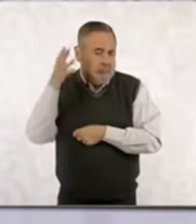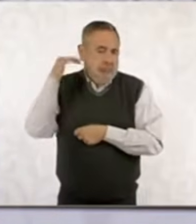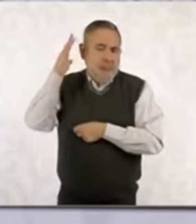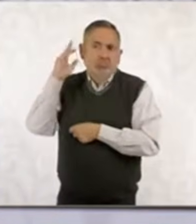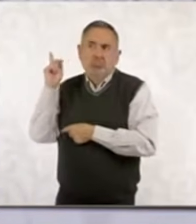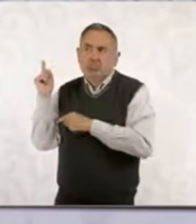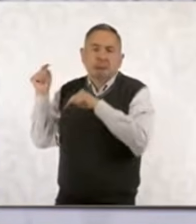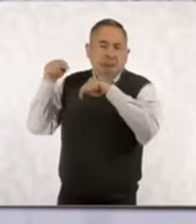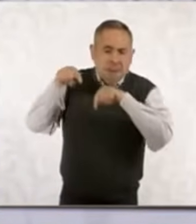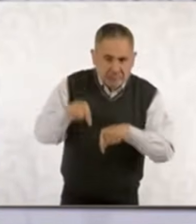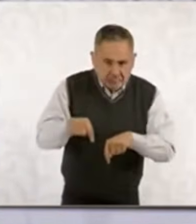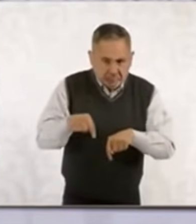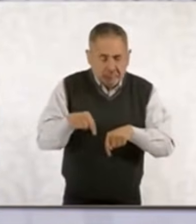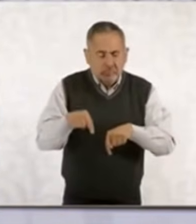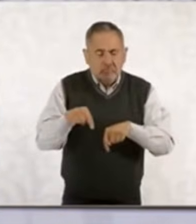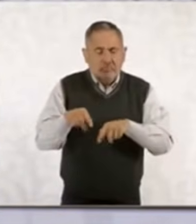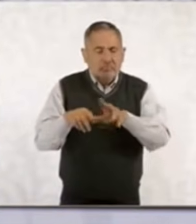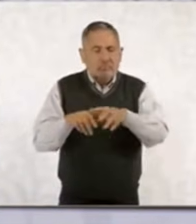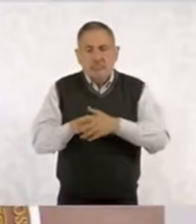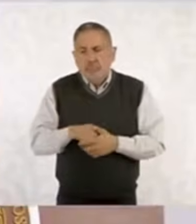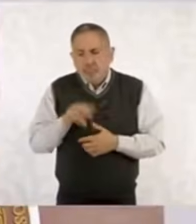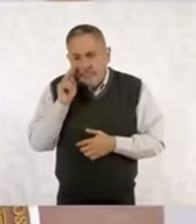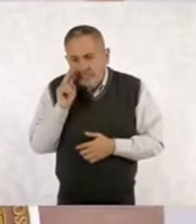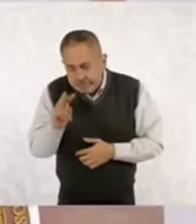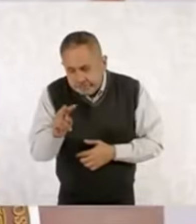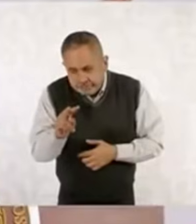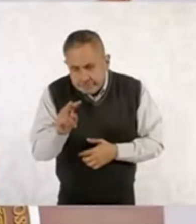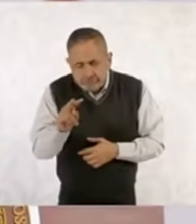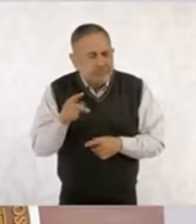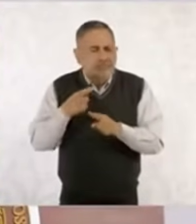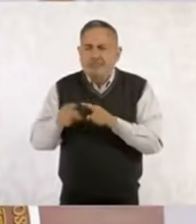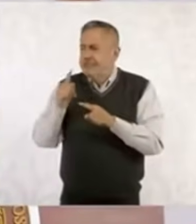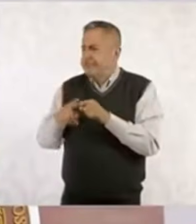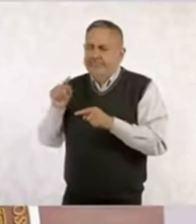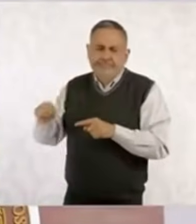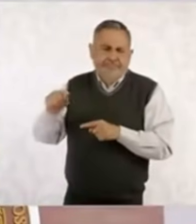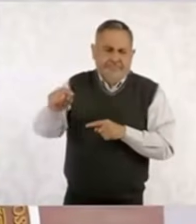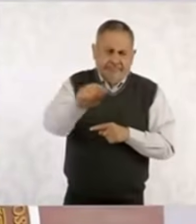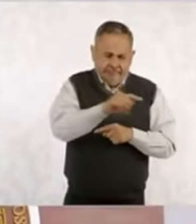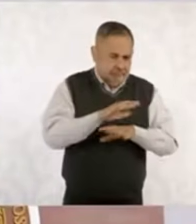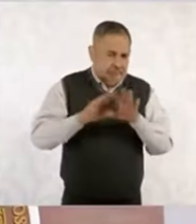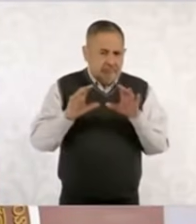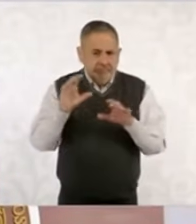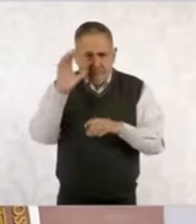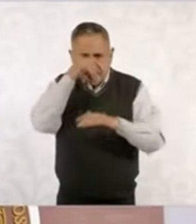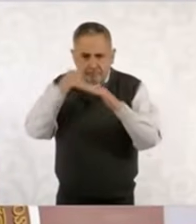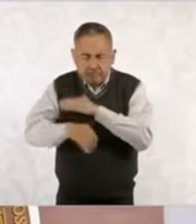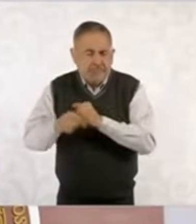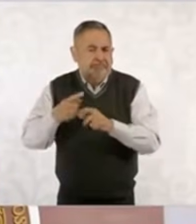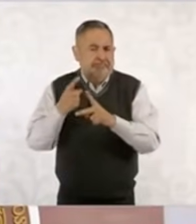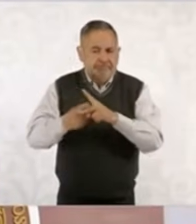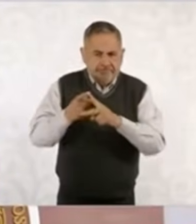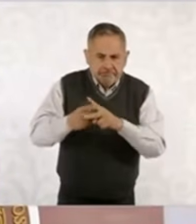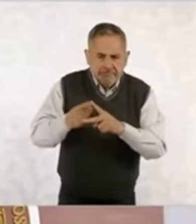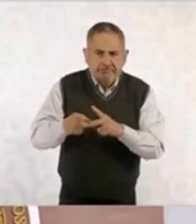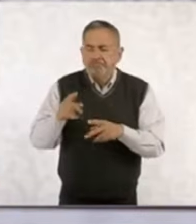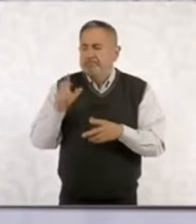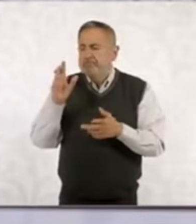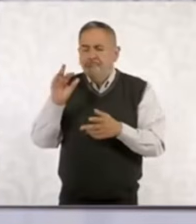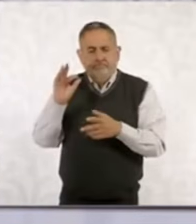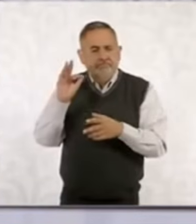México, y sobre todo en todas las áreas, porque en ciencia, en el área de matemáticas, de